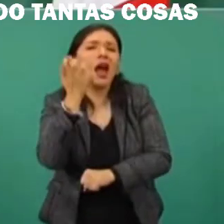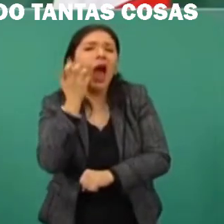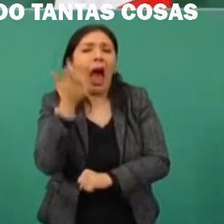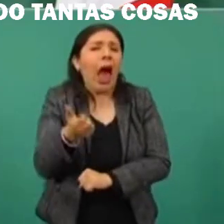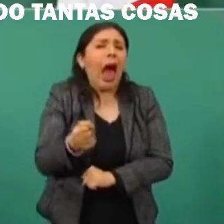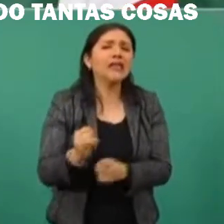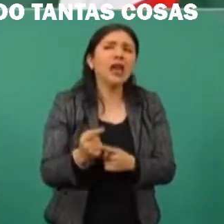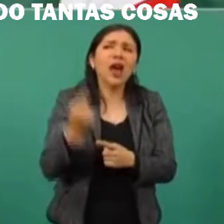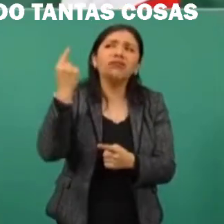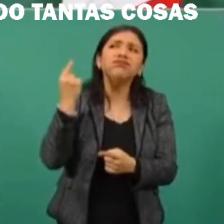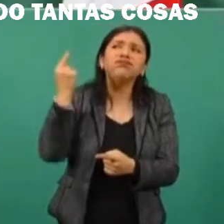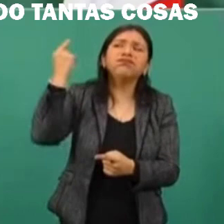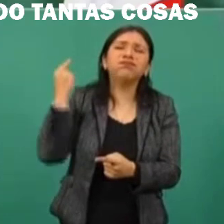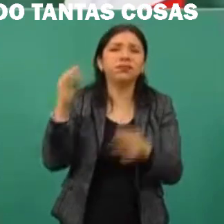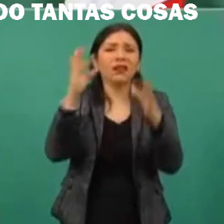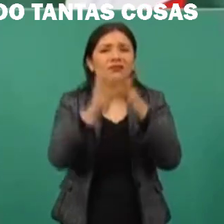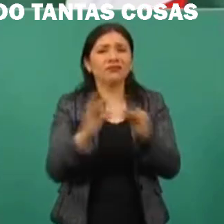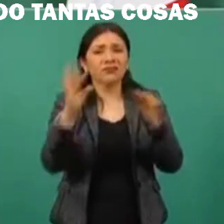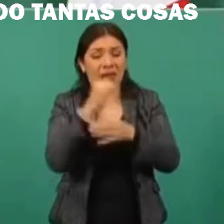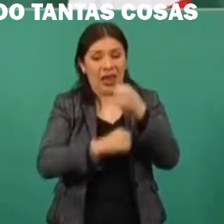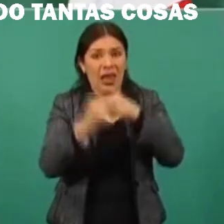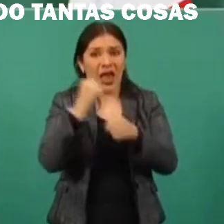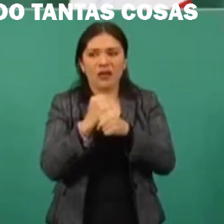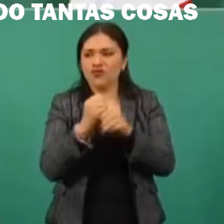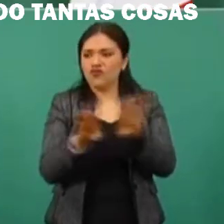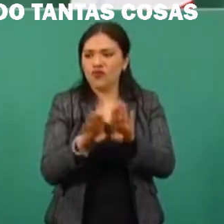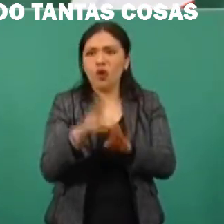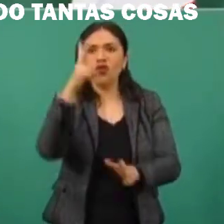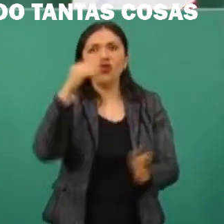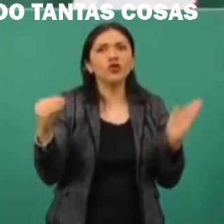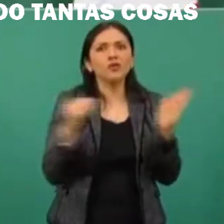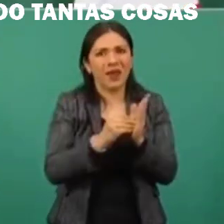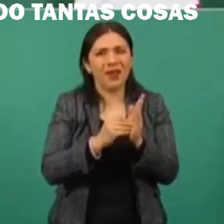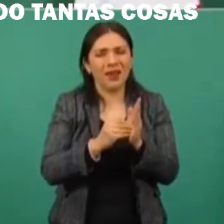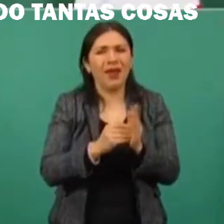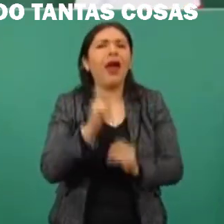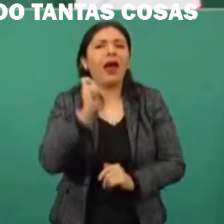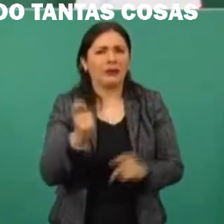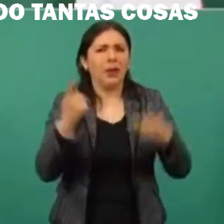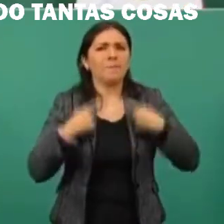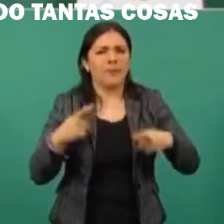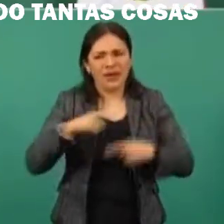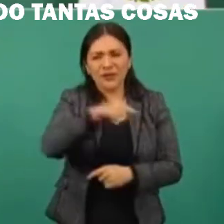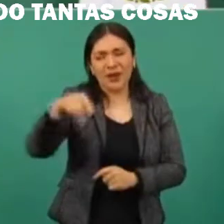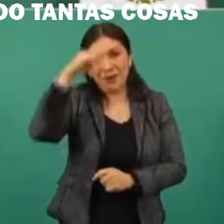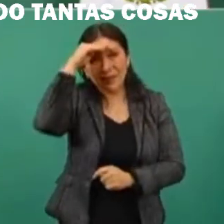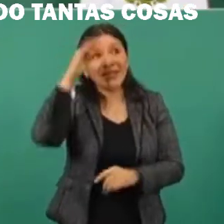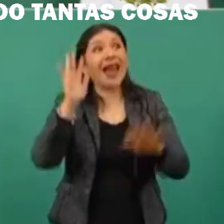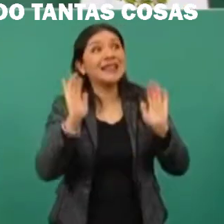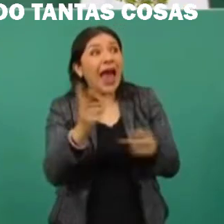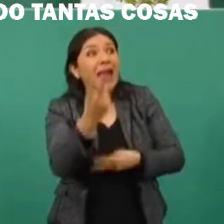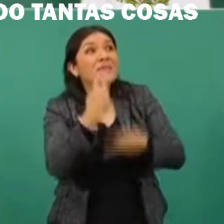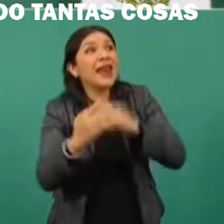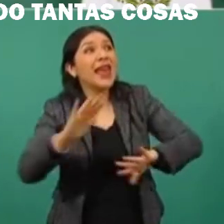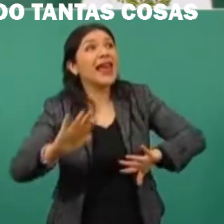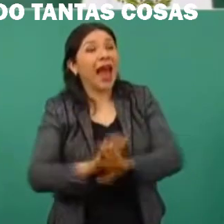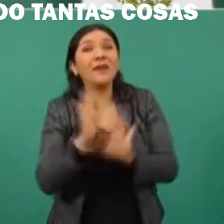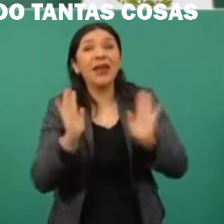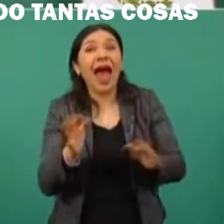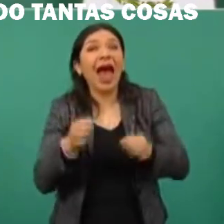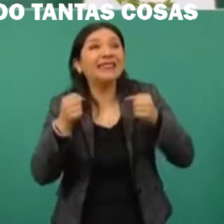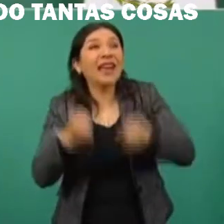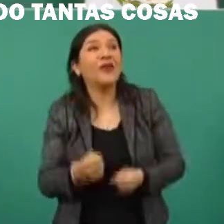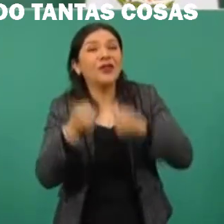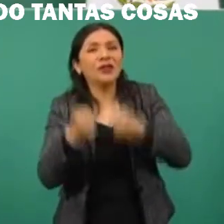manifestó, se expresó en el año 2000, donde la gente pensaba que las cosas iban a cambiar y